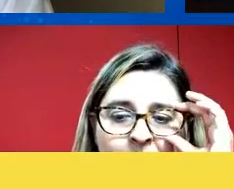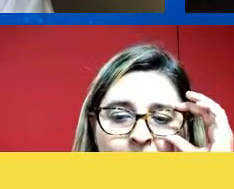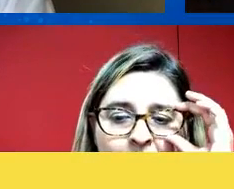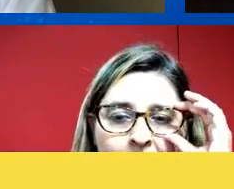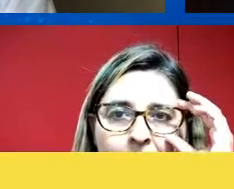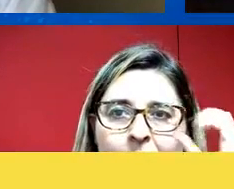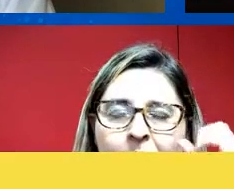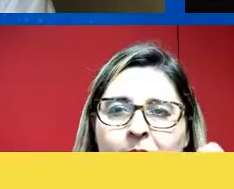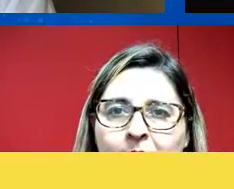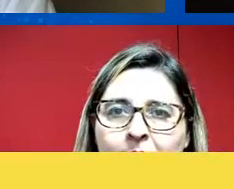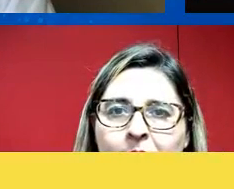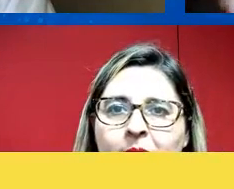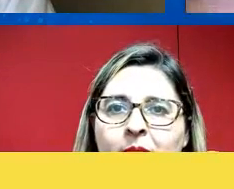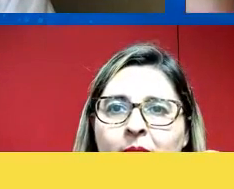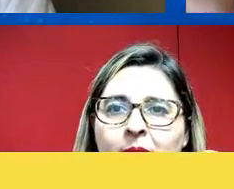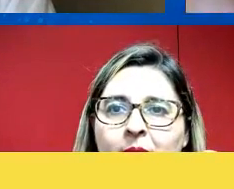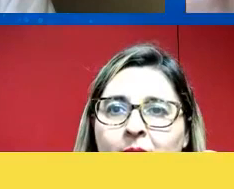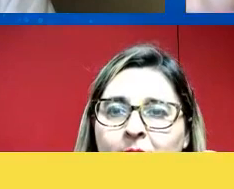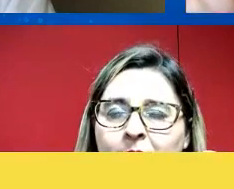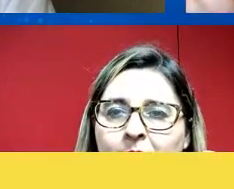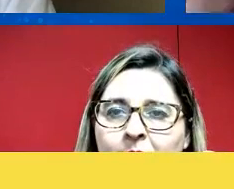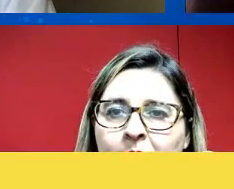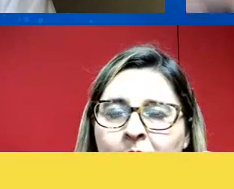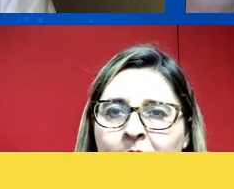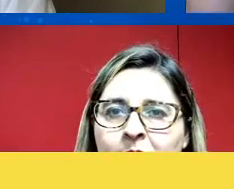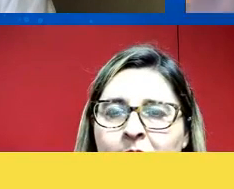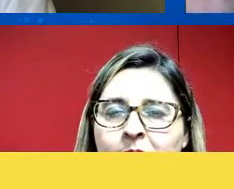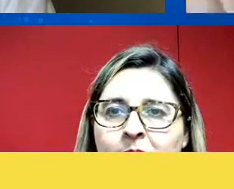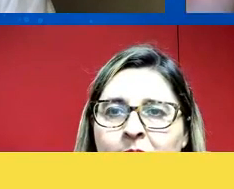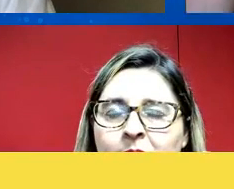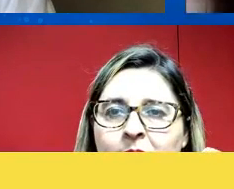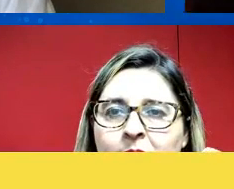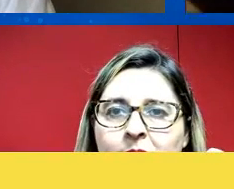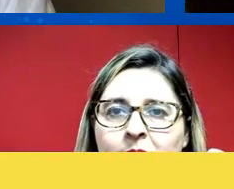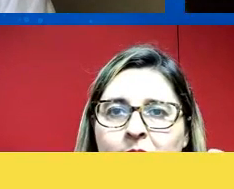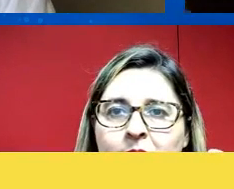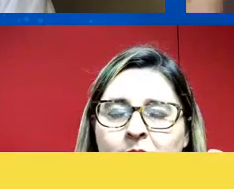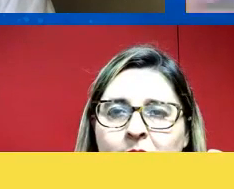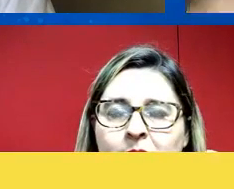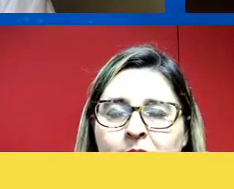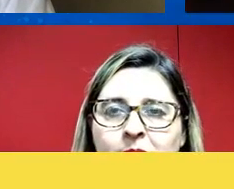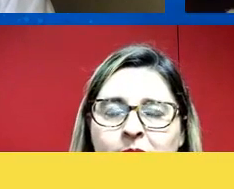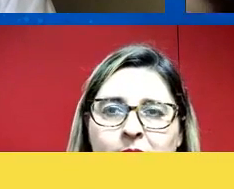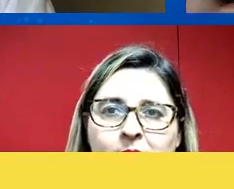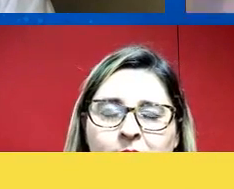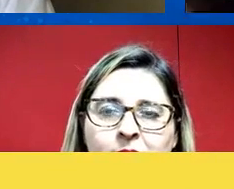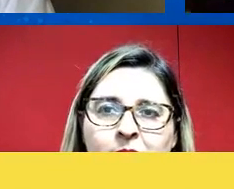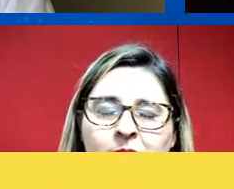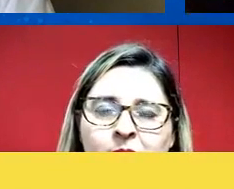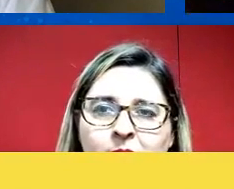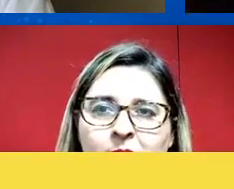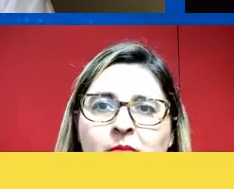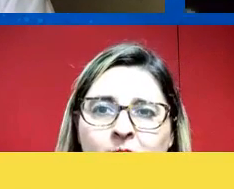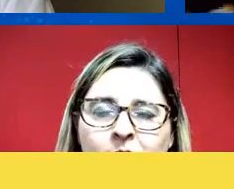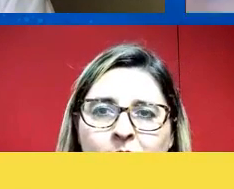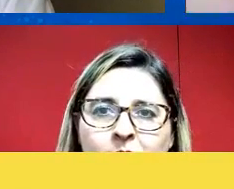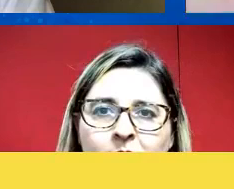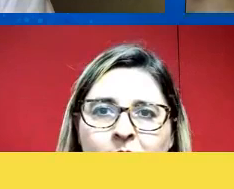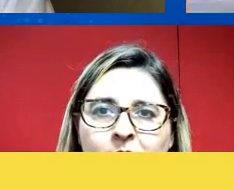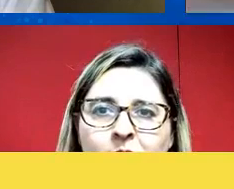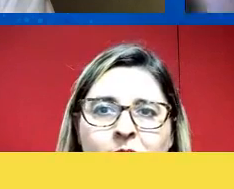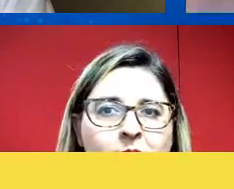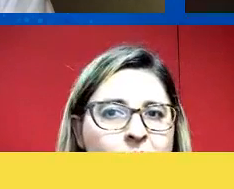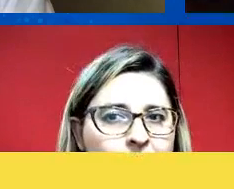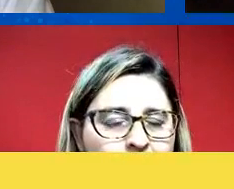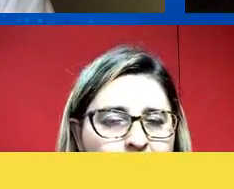la vida compleja que permite evolucionar. O sea, para llegar nosotros a generar Homo sapiens